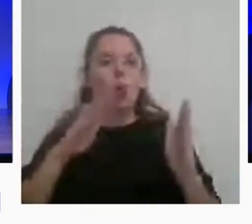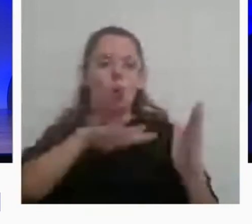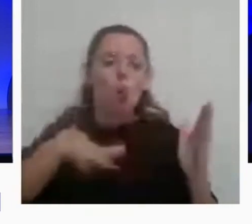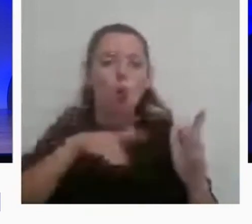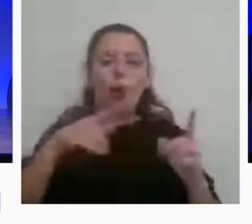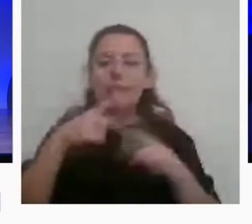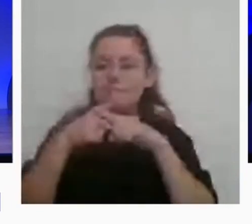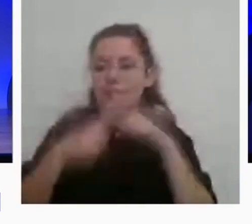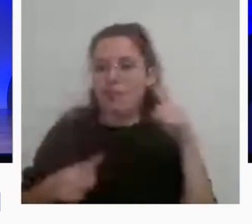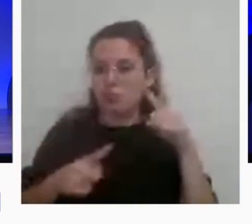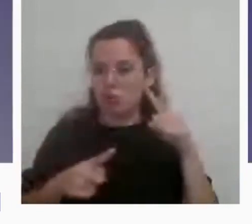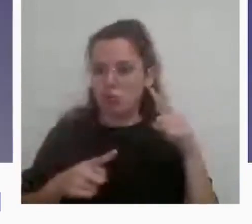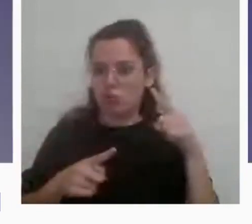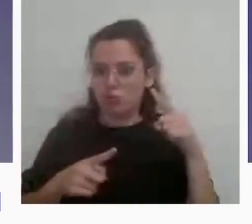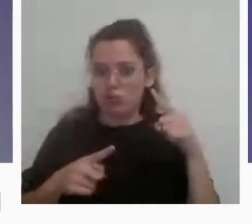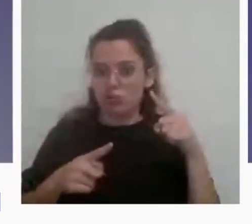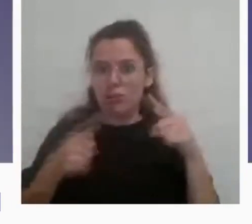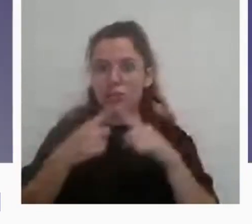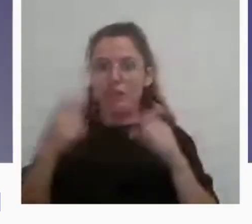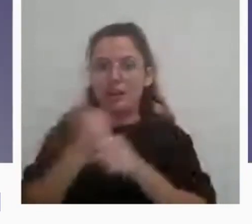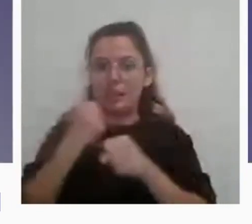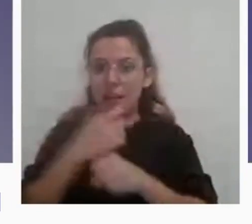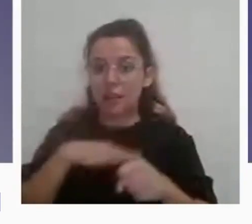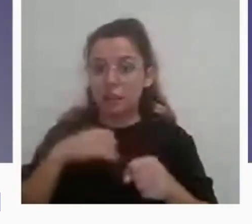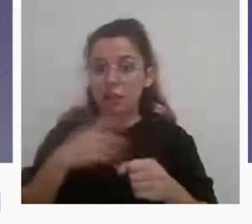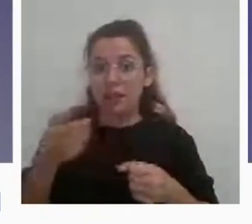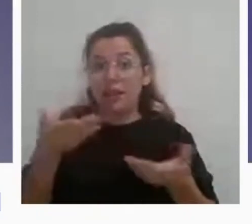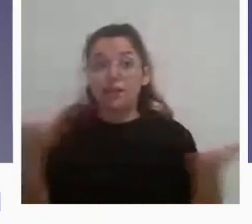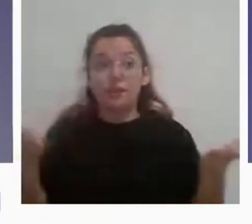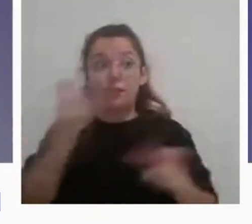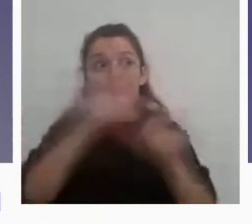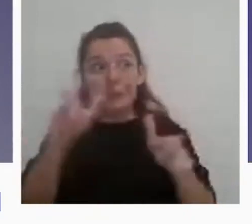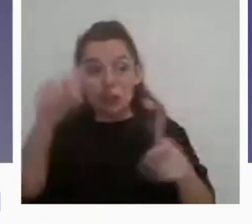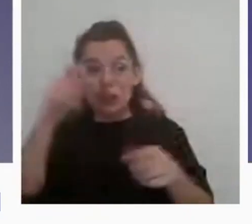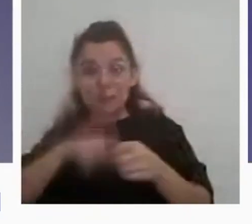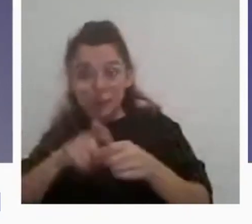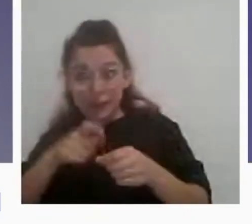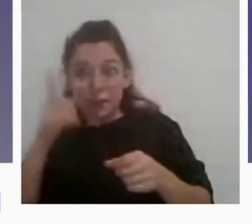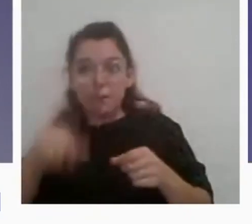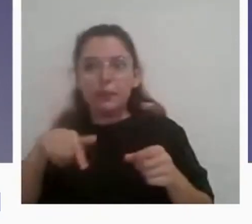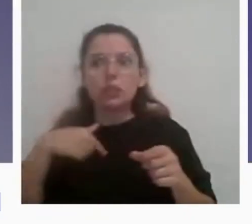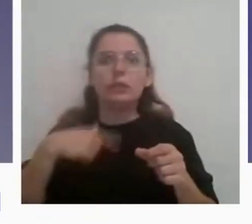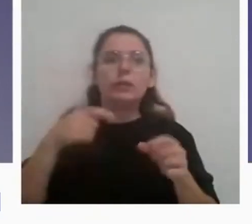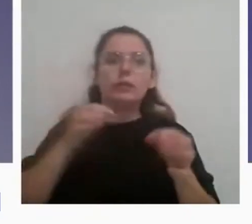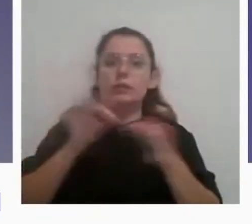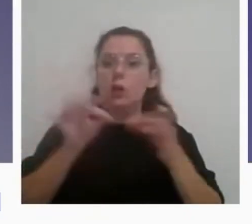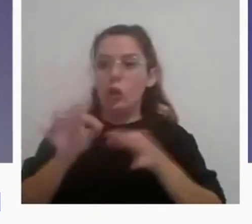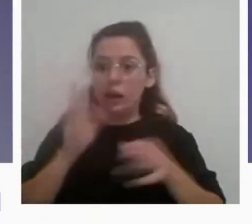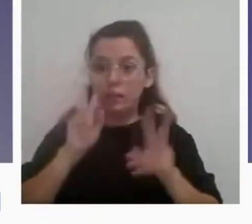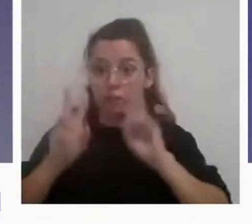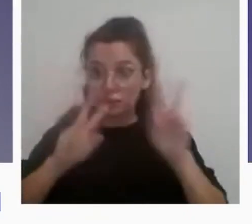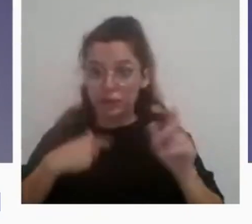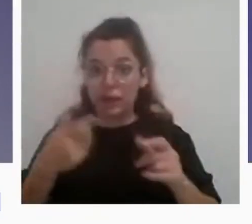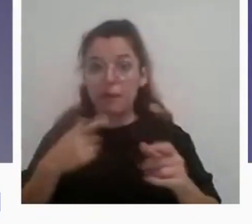colaboración. Y desde aquí mi invitación a las personas que están aquí, a las personas que están virtualmente también para, bueno, pues para colaborar, co-crear,